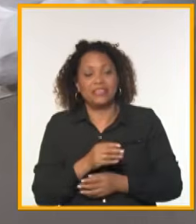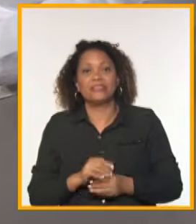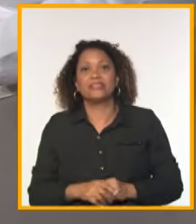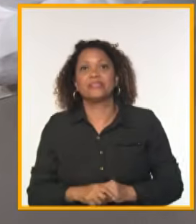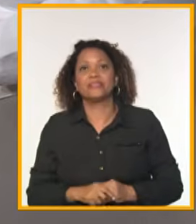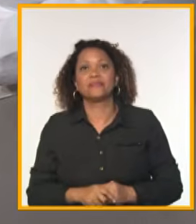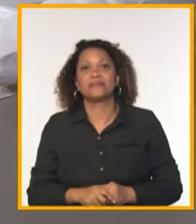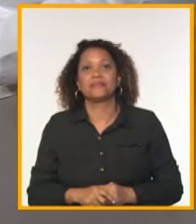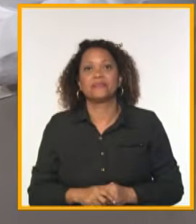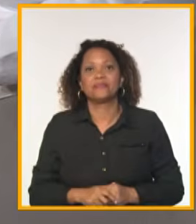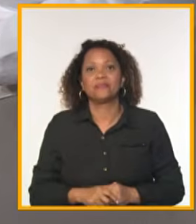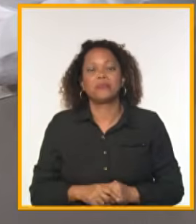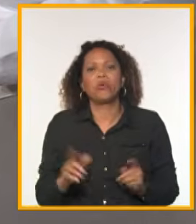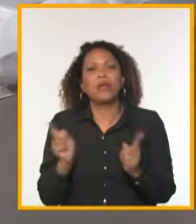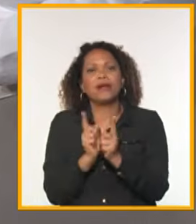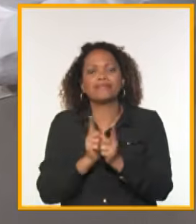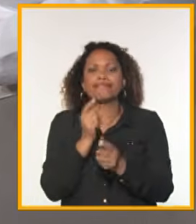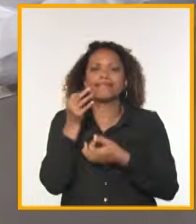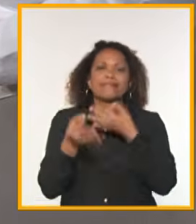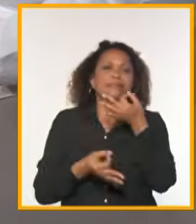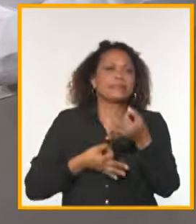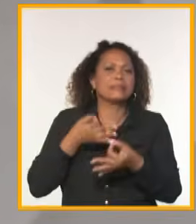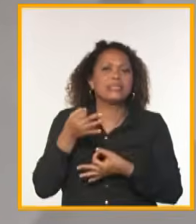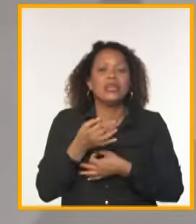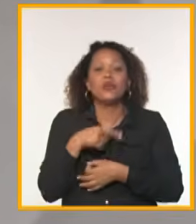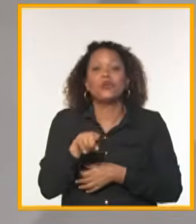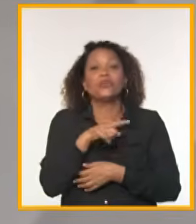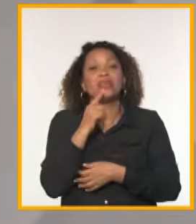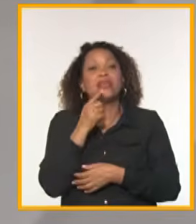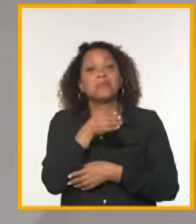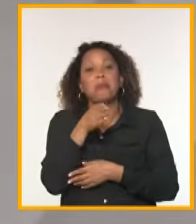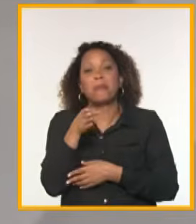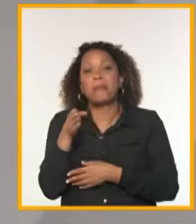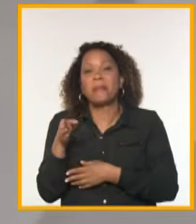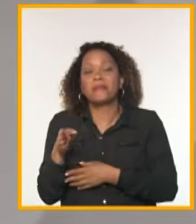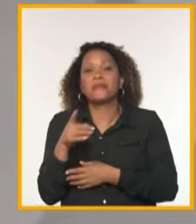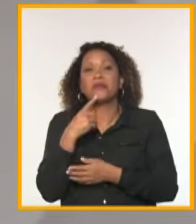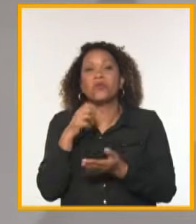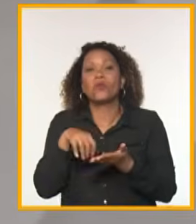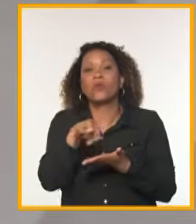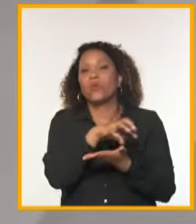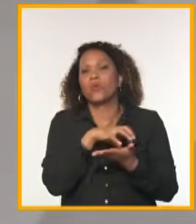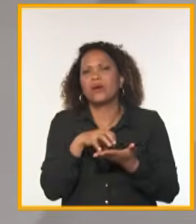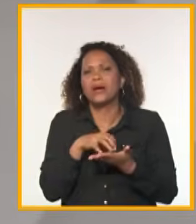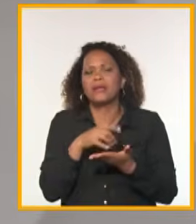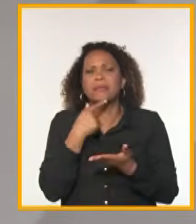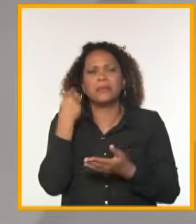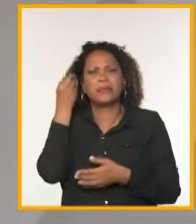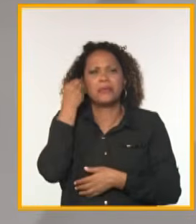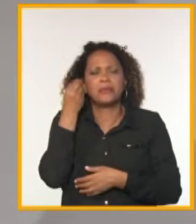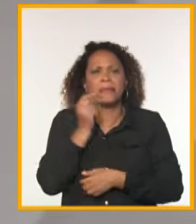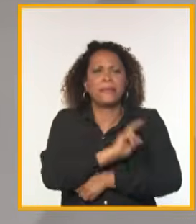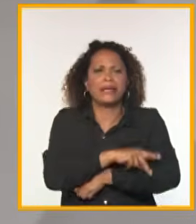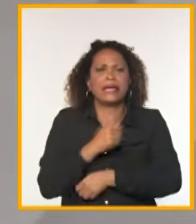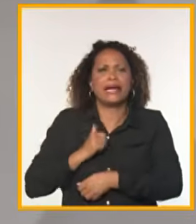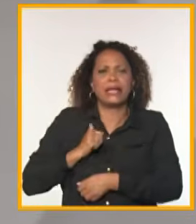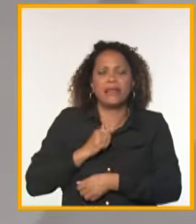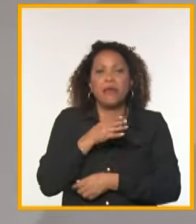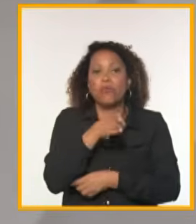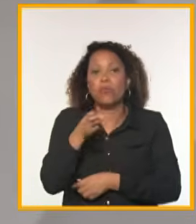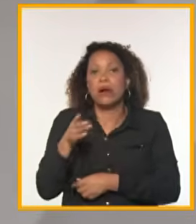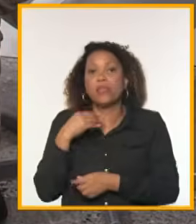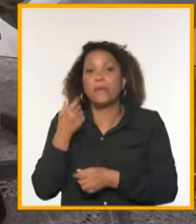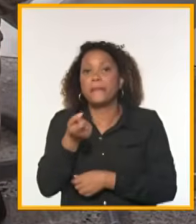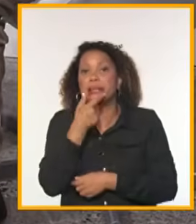por la síntesis, no se cuenta, pero ustedes recorrieron, creo que fue Canadá, ¿no?, buscando medicamentos.